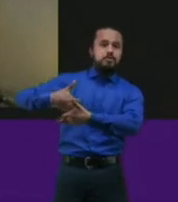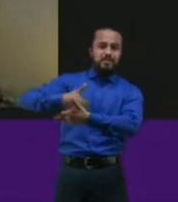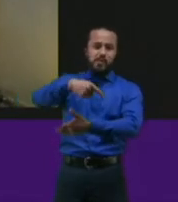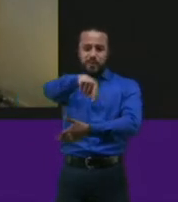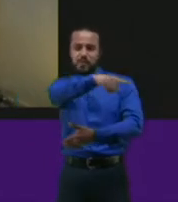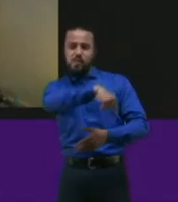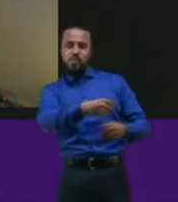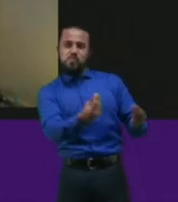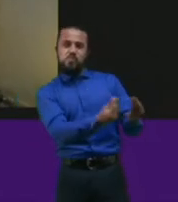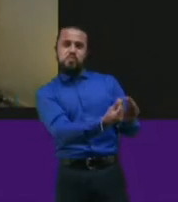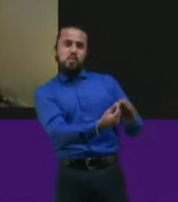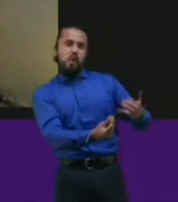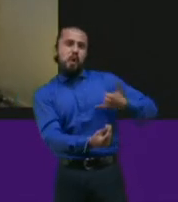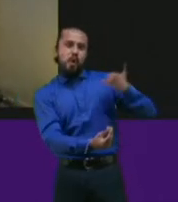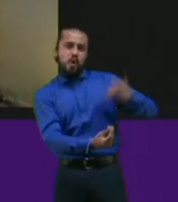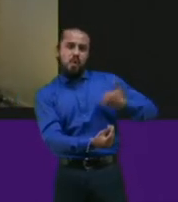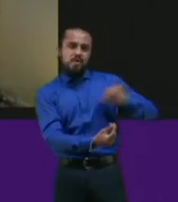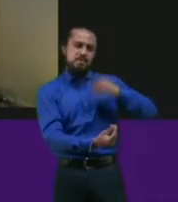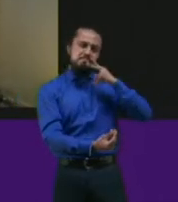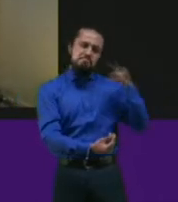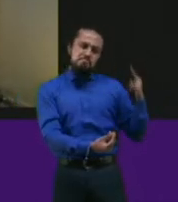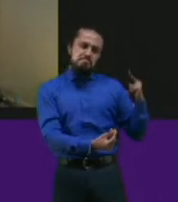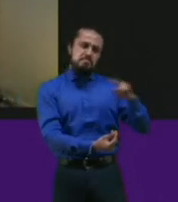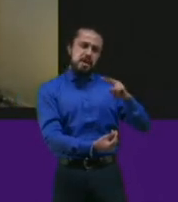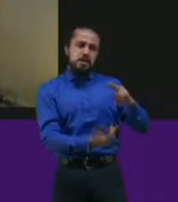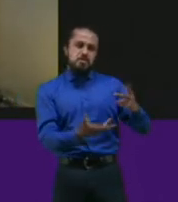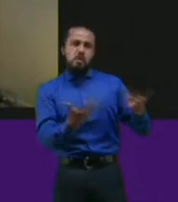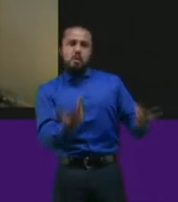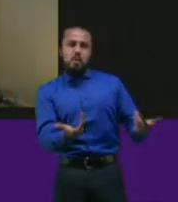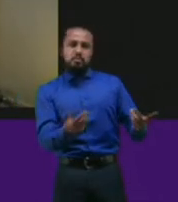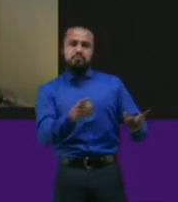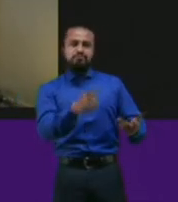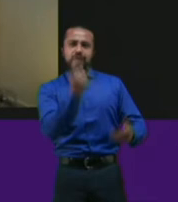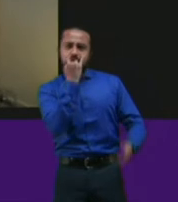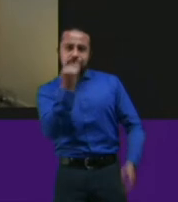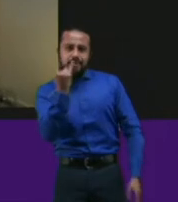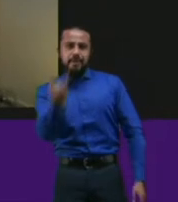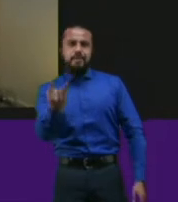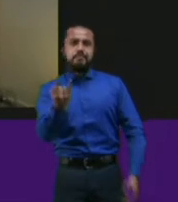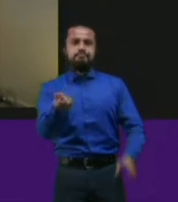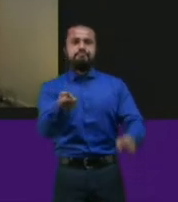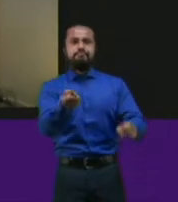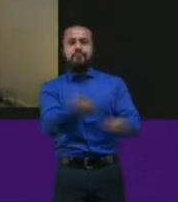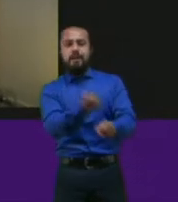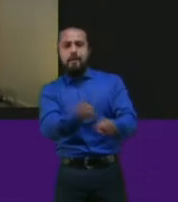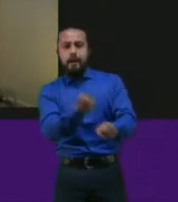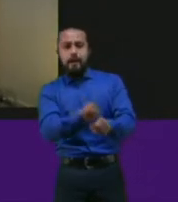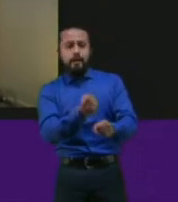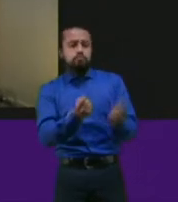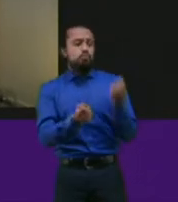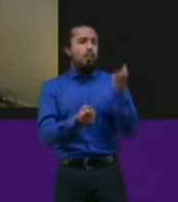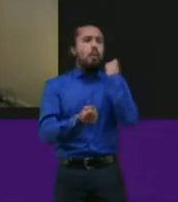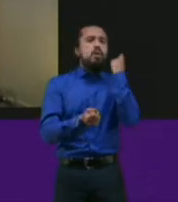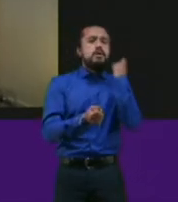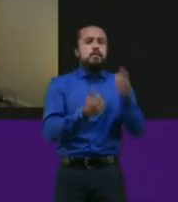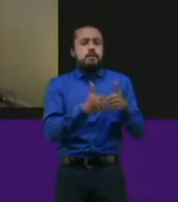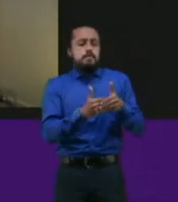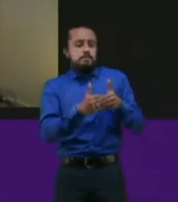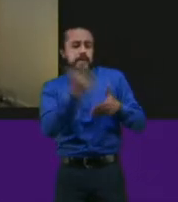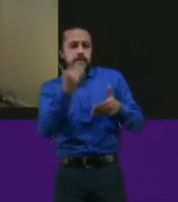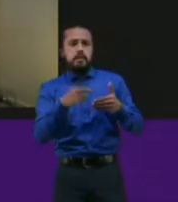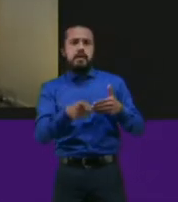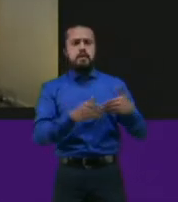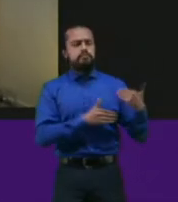que nos están oyendo, que apenas tienen un interés en arrancar o que están arrancando apenas y están en